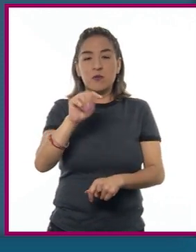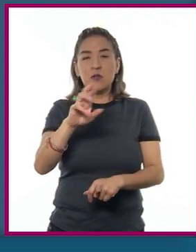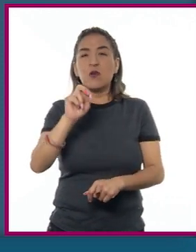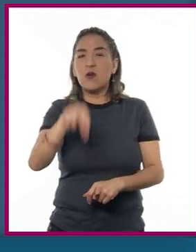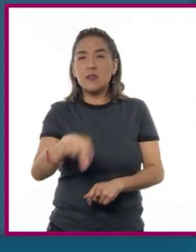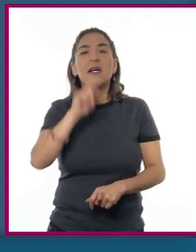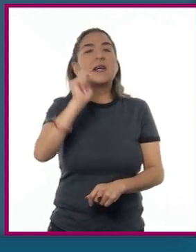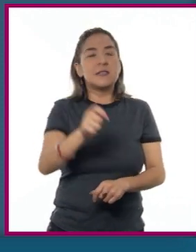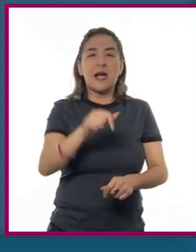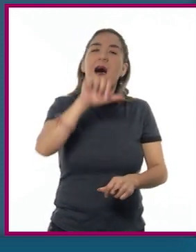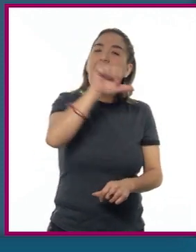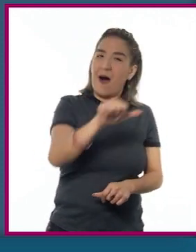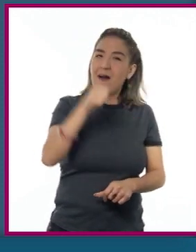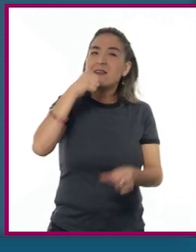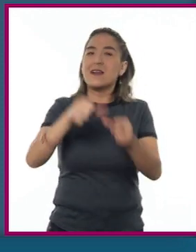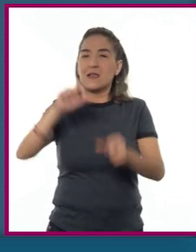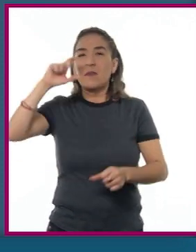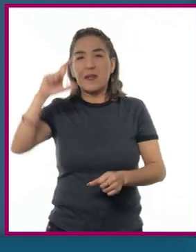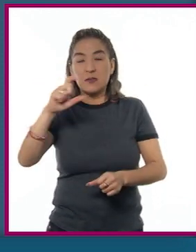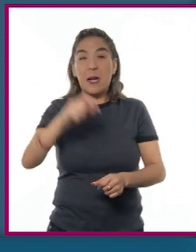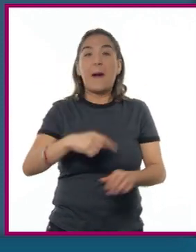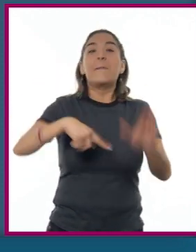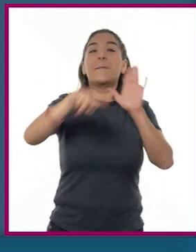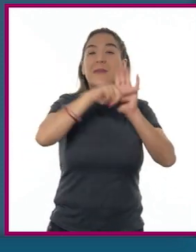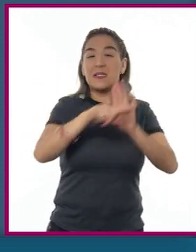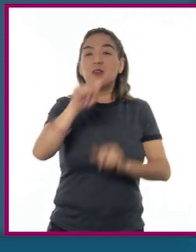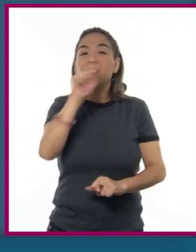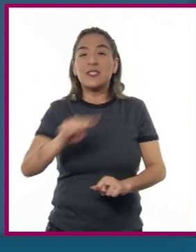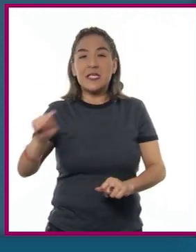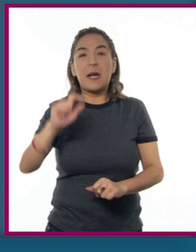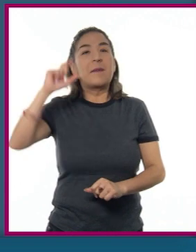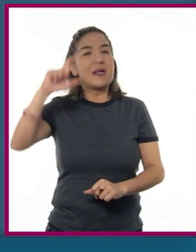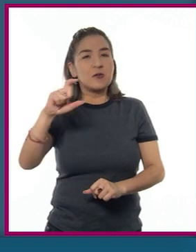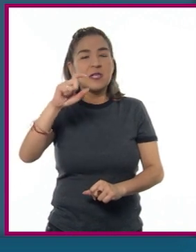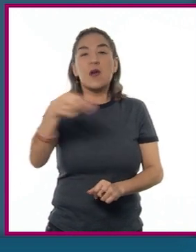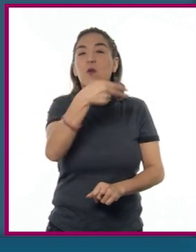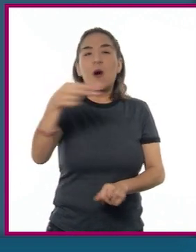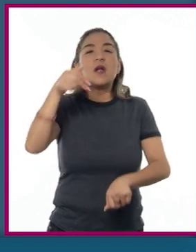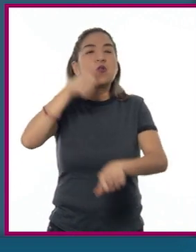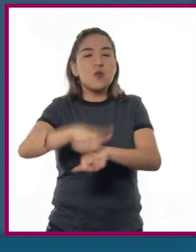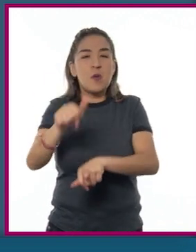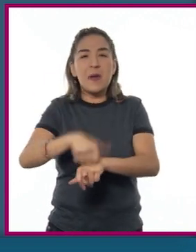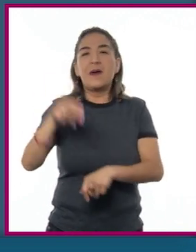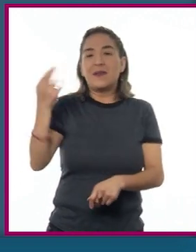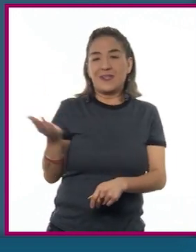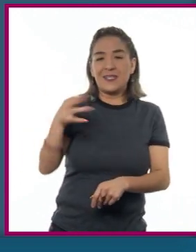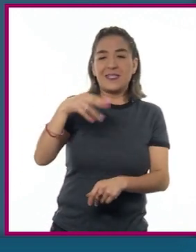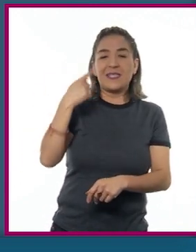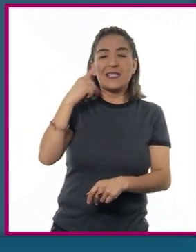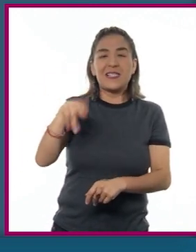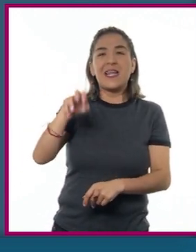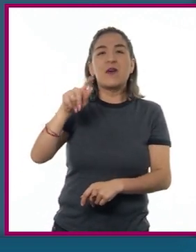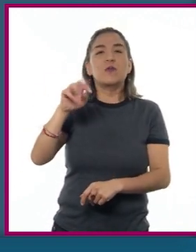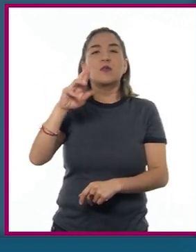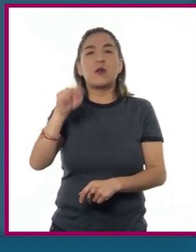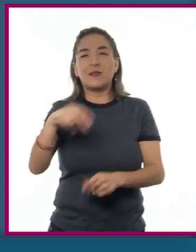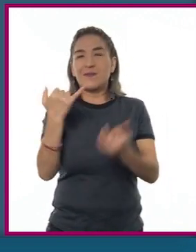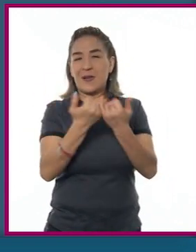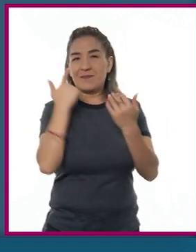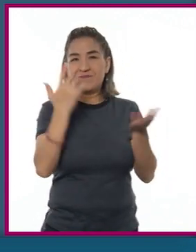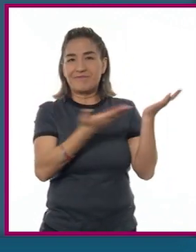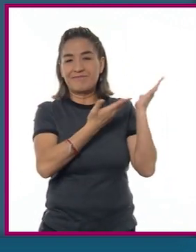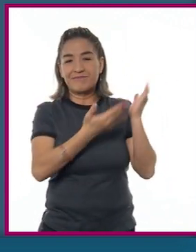será A mayúscula menos Z mayúscula igual al número de neutrones, es decir, número de neutrones es igual